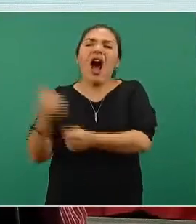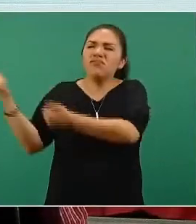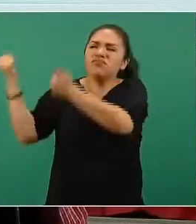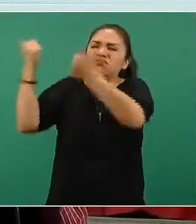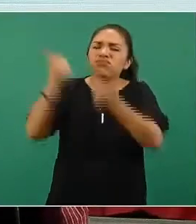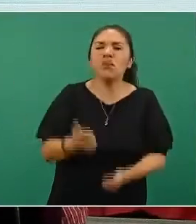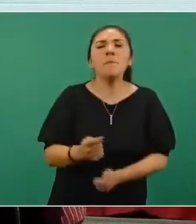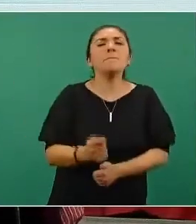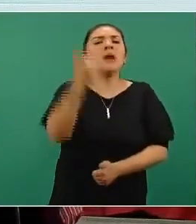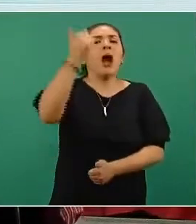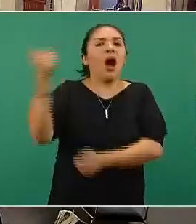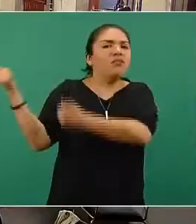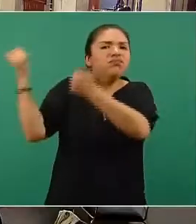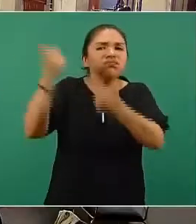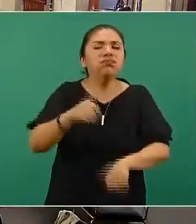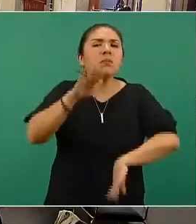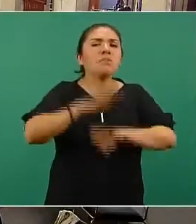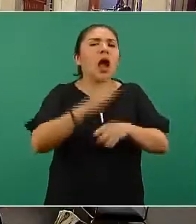se ha aplicado.